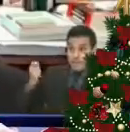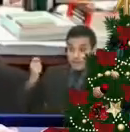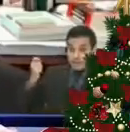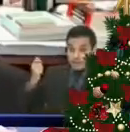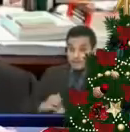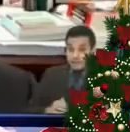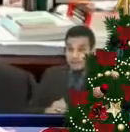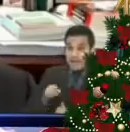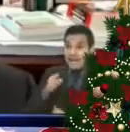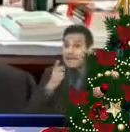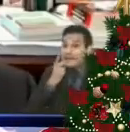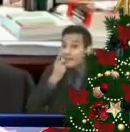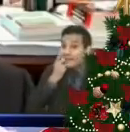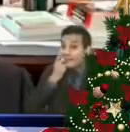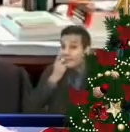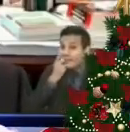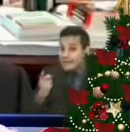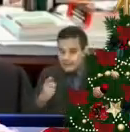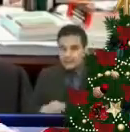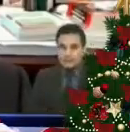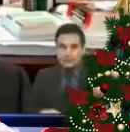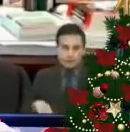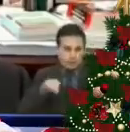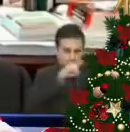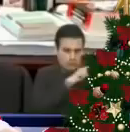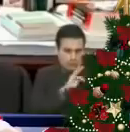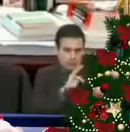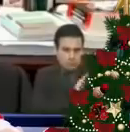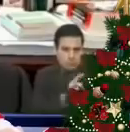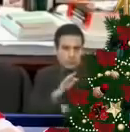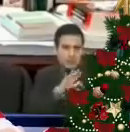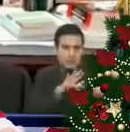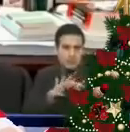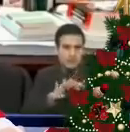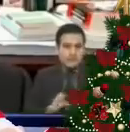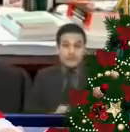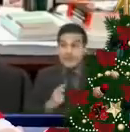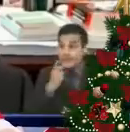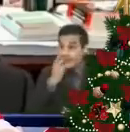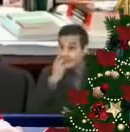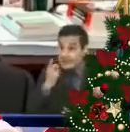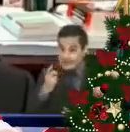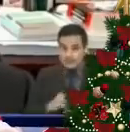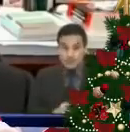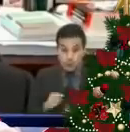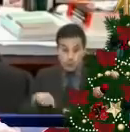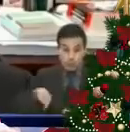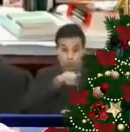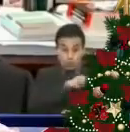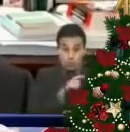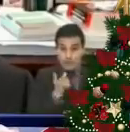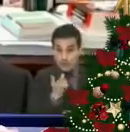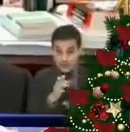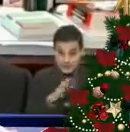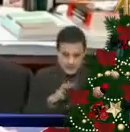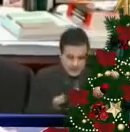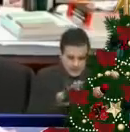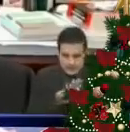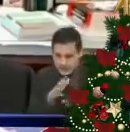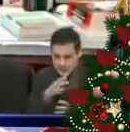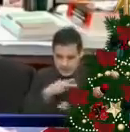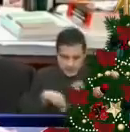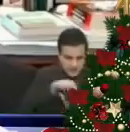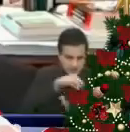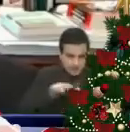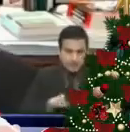gran etcétera también de lo que disfrutan los consejeros electorales. Dentro de las atribuciones, o más bien de las obligaciones,